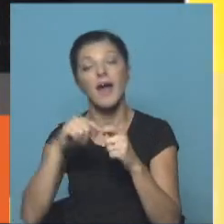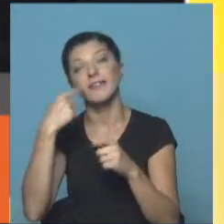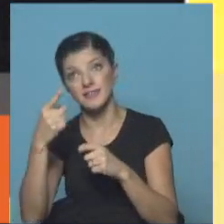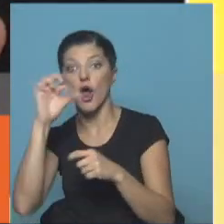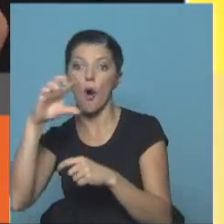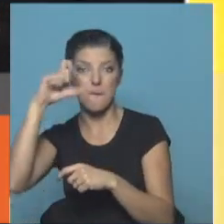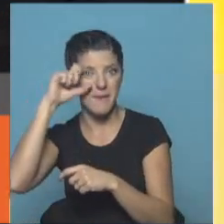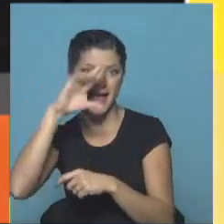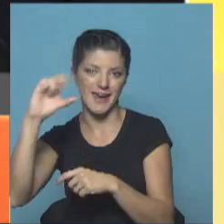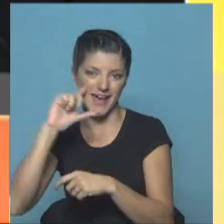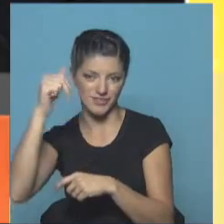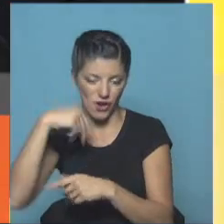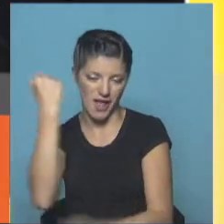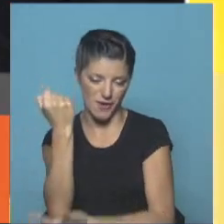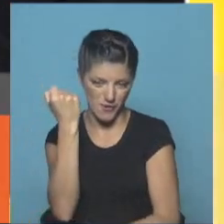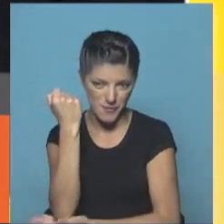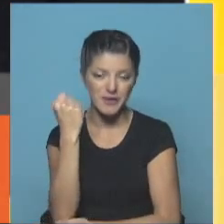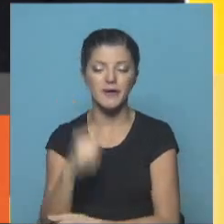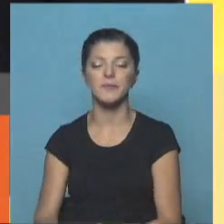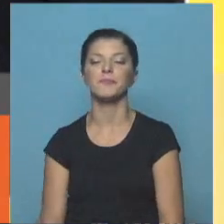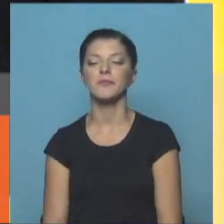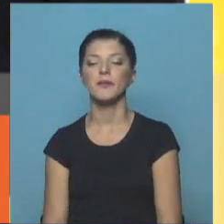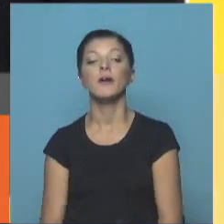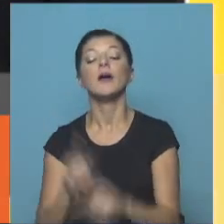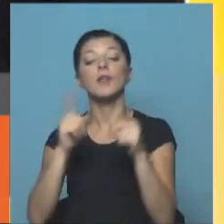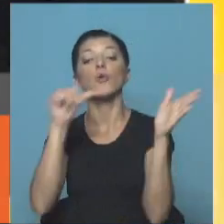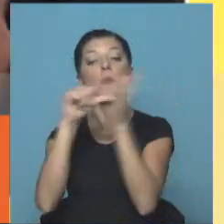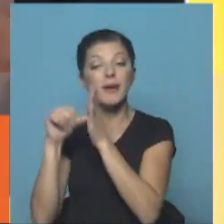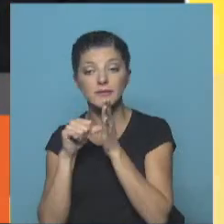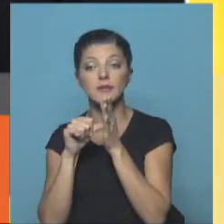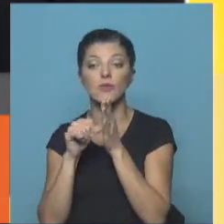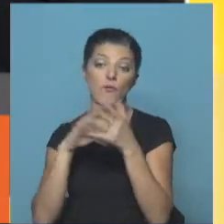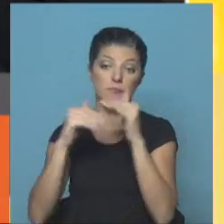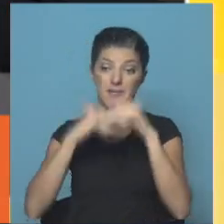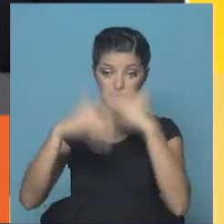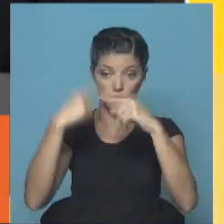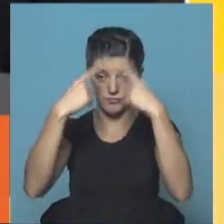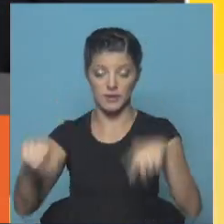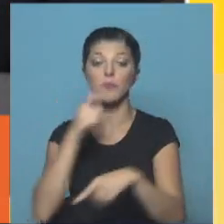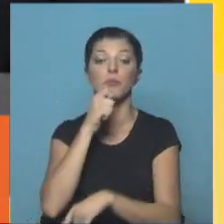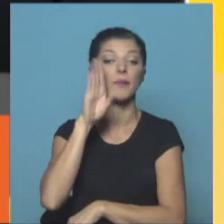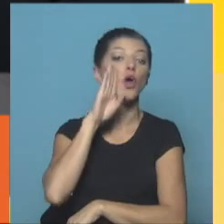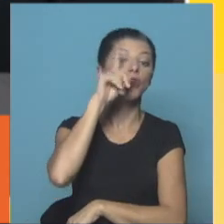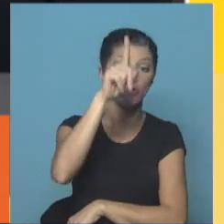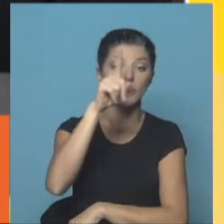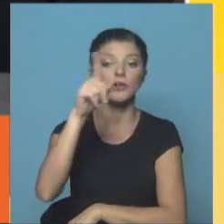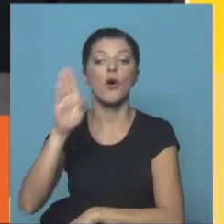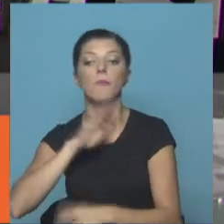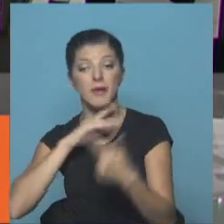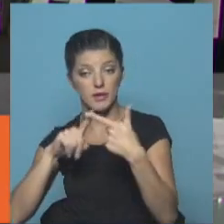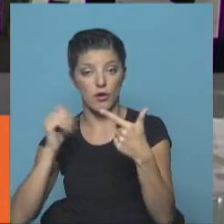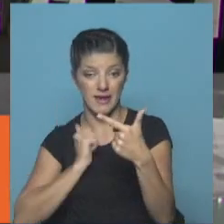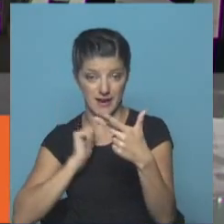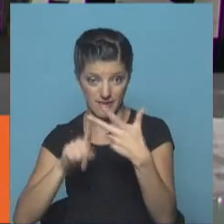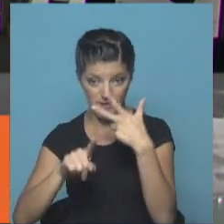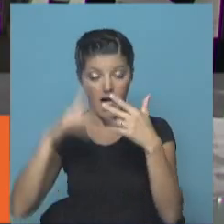básicamente, digamos, entre países o bloques que tienen grados de desarrollo muy diferentes. Por ejemplo, Estados Unidos-México o Estados Unidos-Canadá-México en el NAFTA,